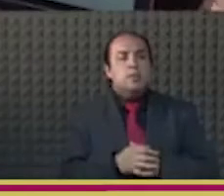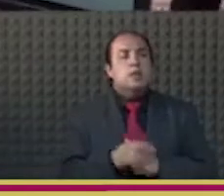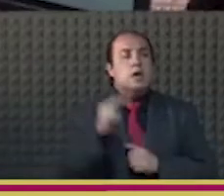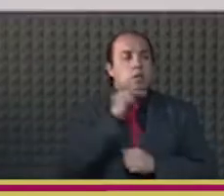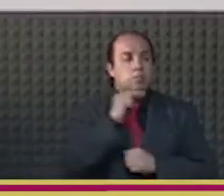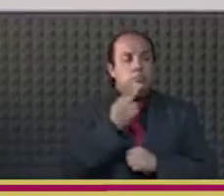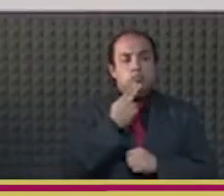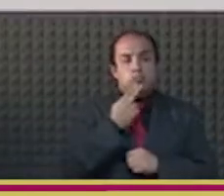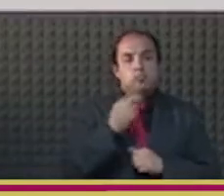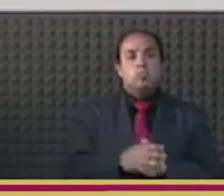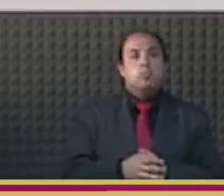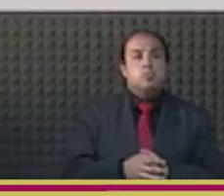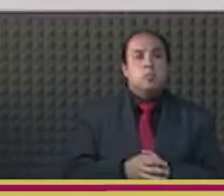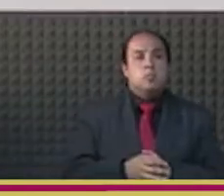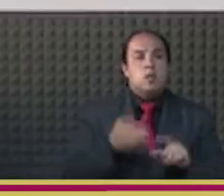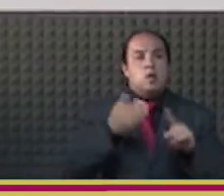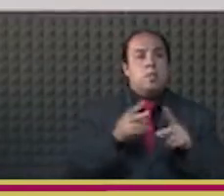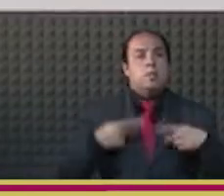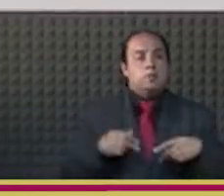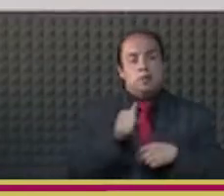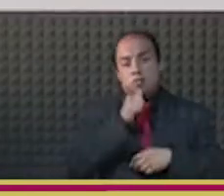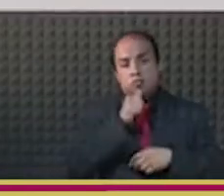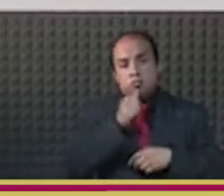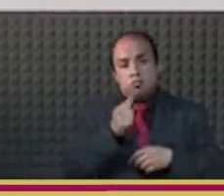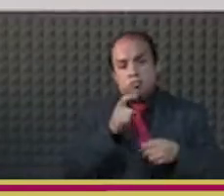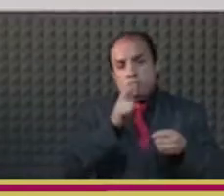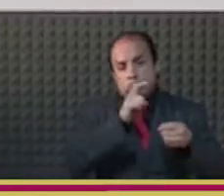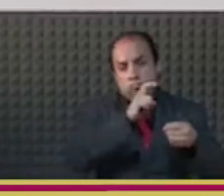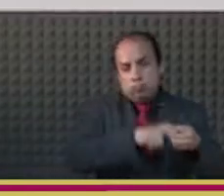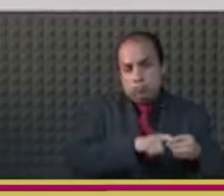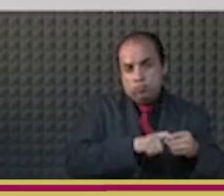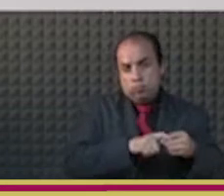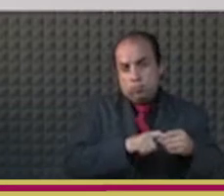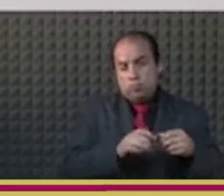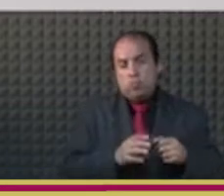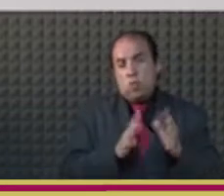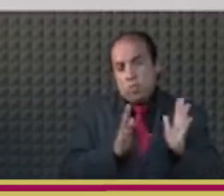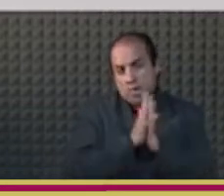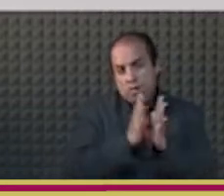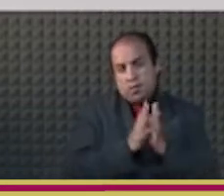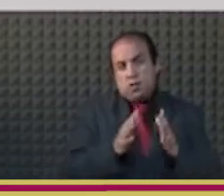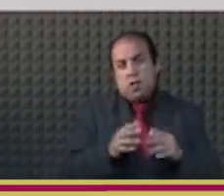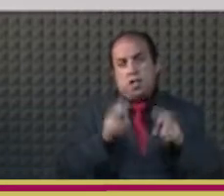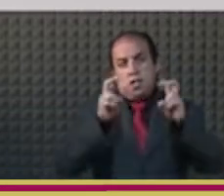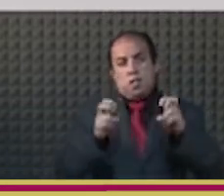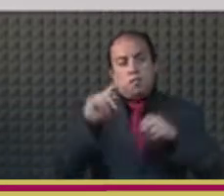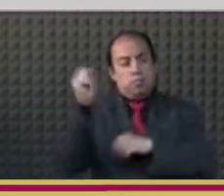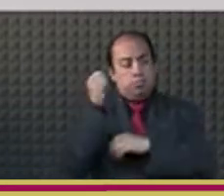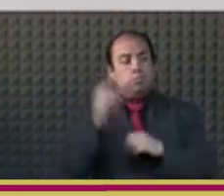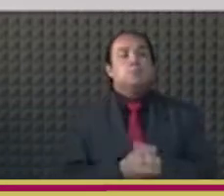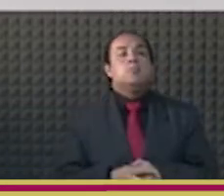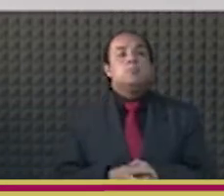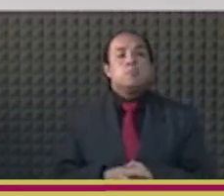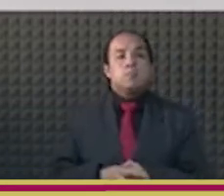ágil para usarse para quienes no están del todo tampoco involucrados en herramientas, digamos, tecnológicas.